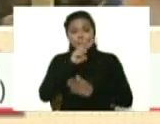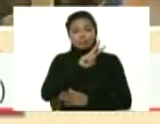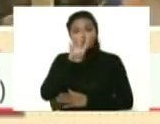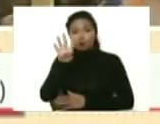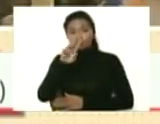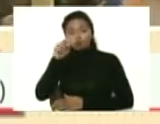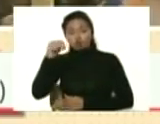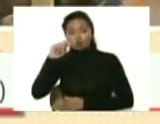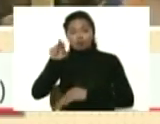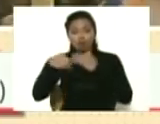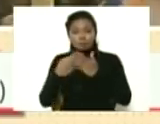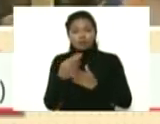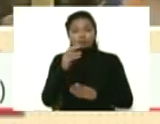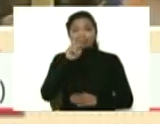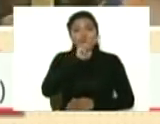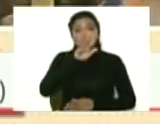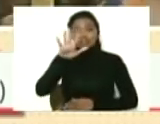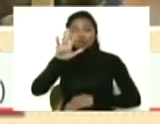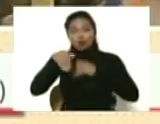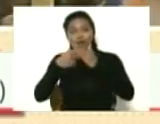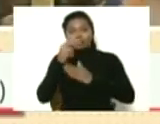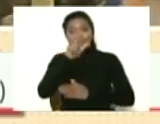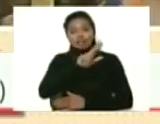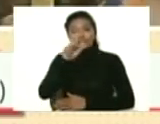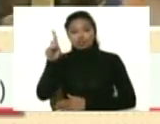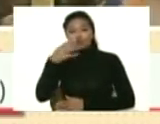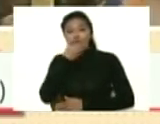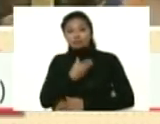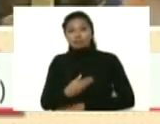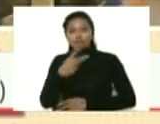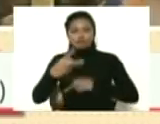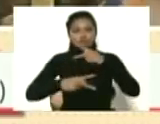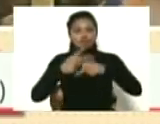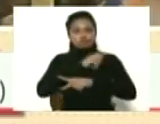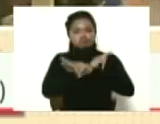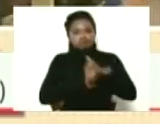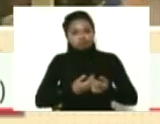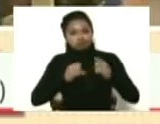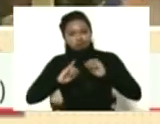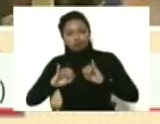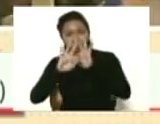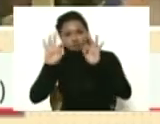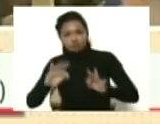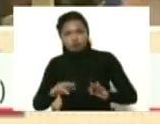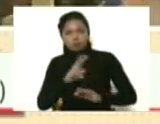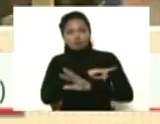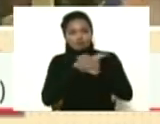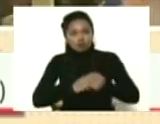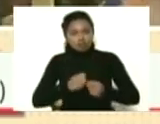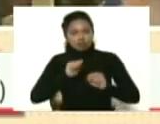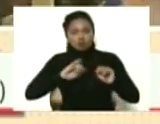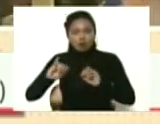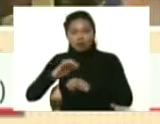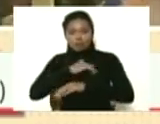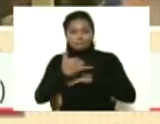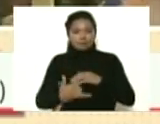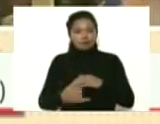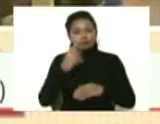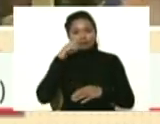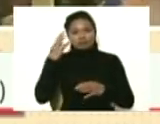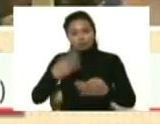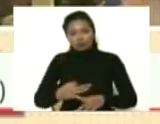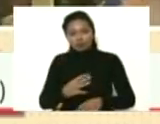noviembre y del 25 de noviembre al 31 de diciembre, como un proceso de fortalecimiento y reforzamiento de los planes de